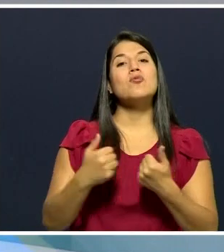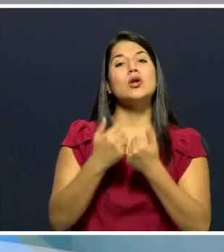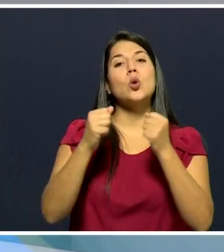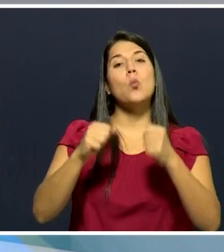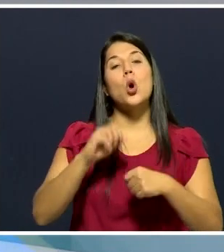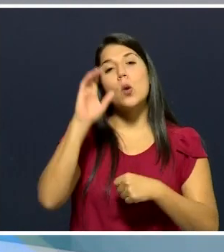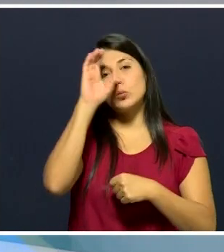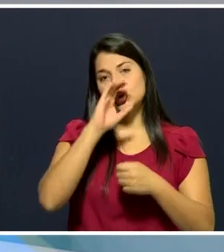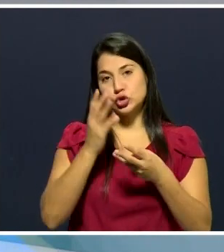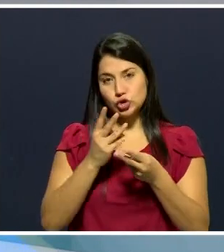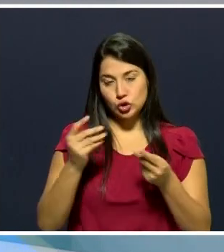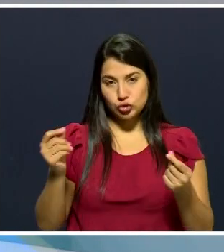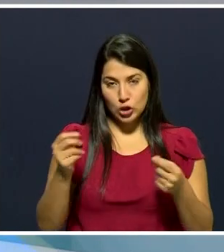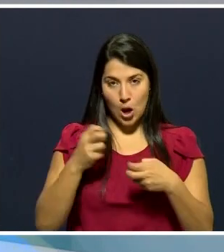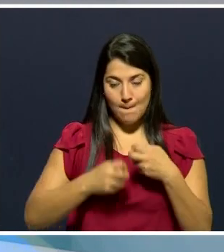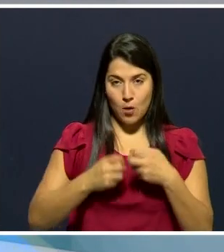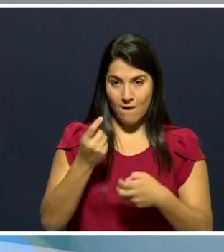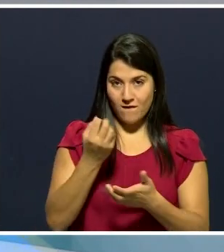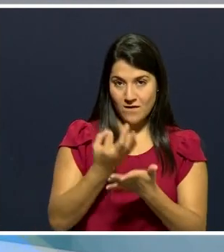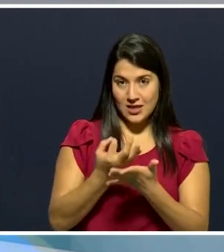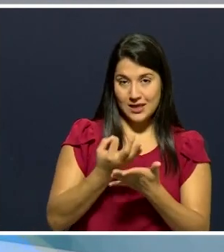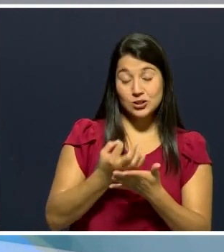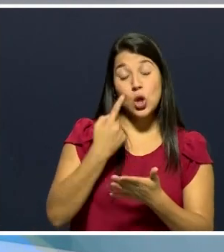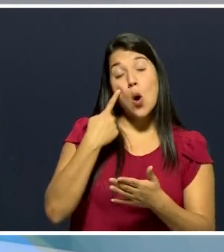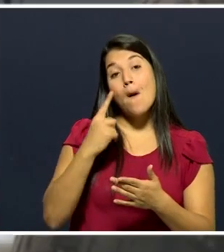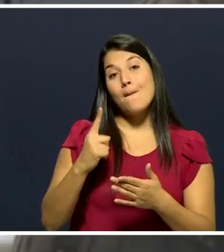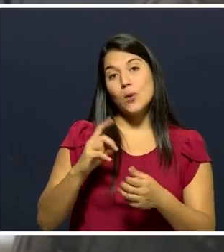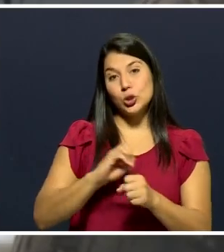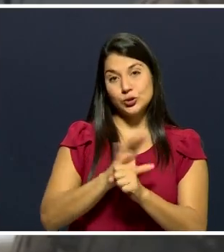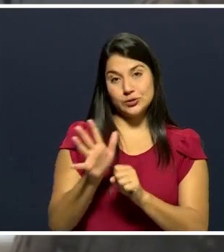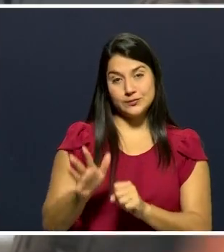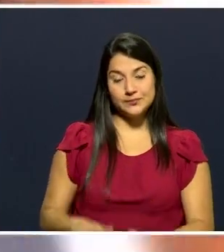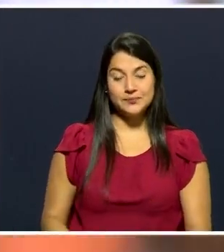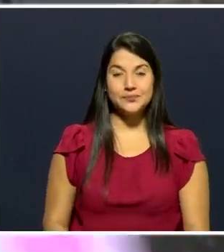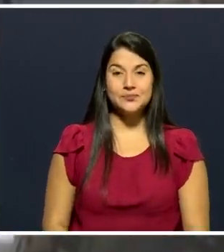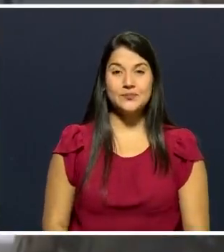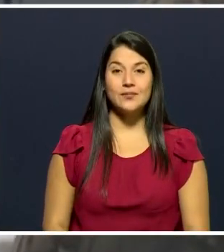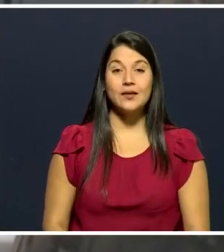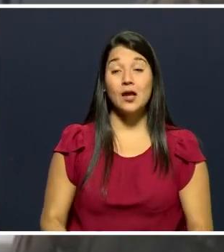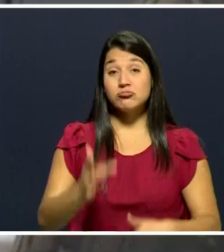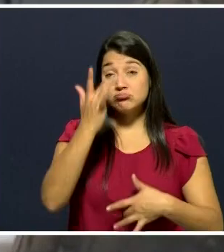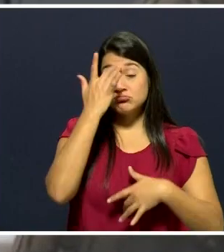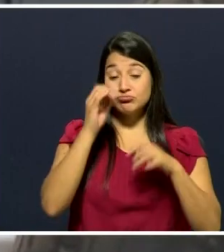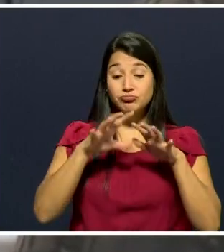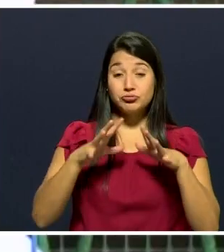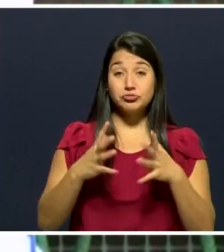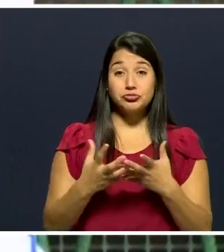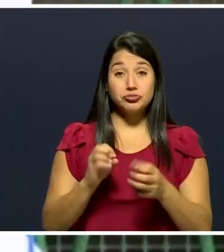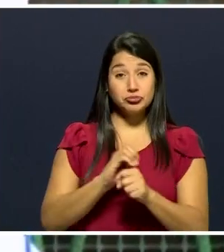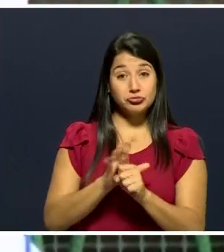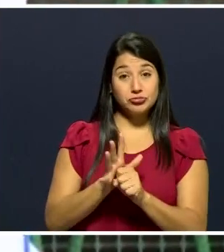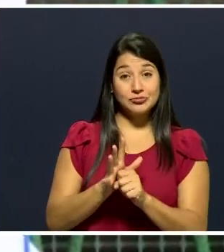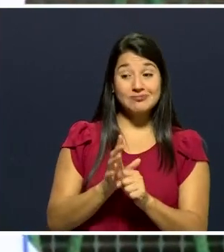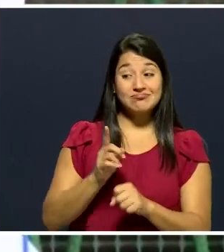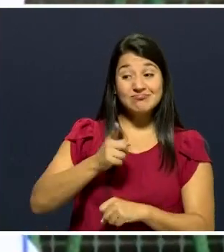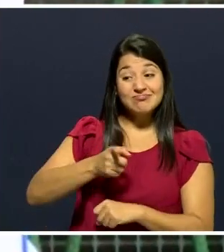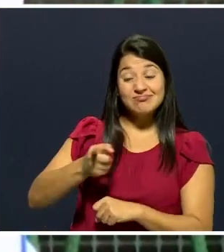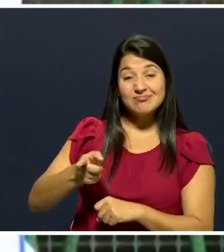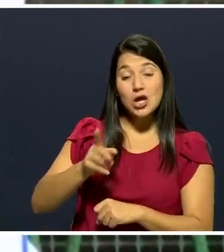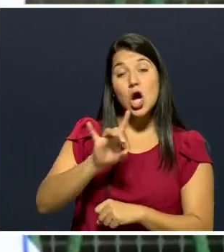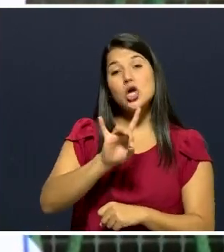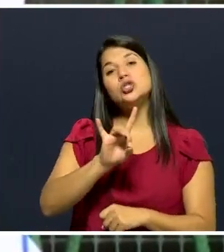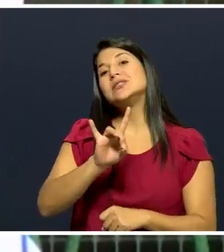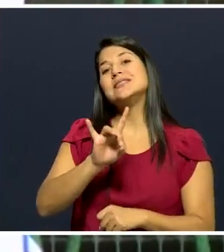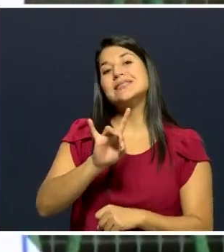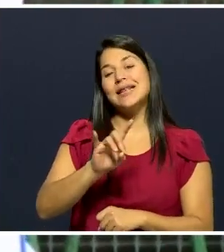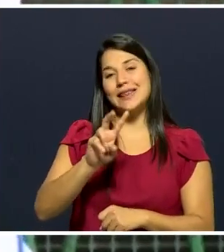a los problemas financieros generados por la pandemia. La pandemia del COVID-19 obligó a los 82 municipios del país